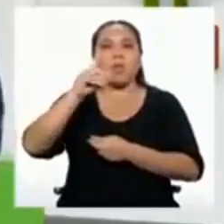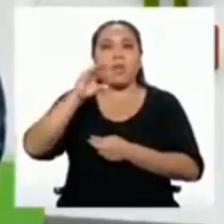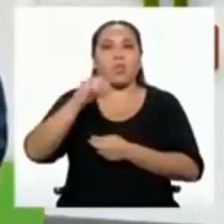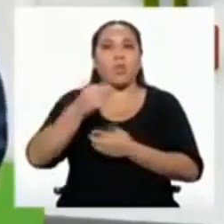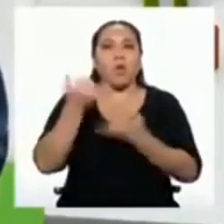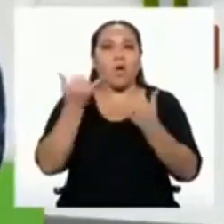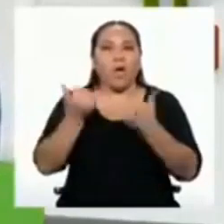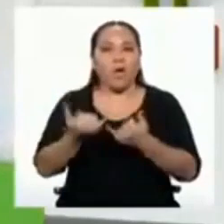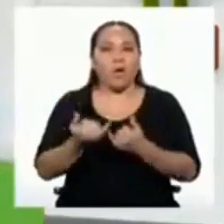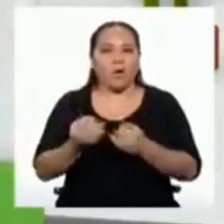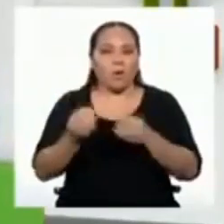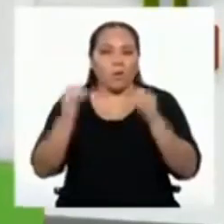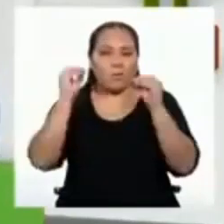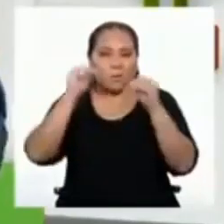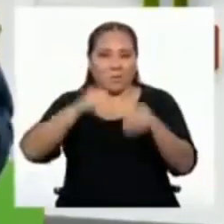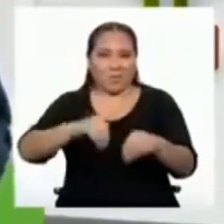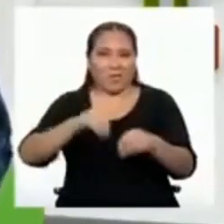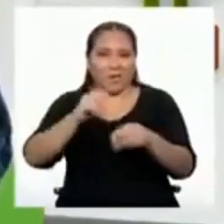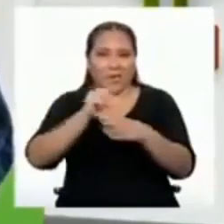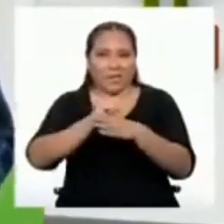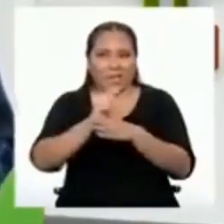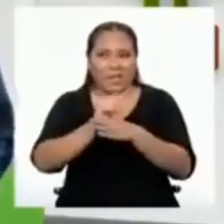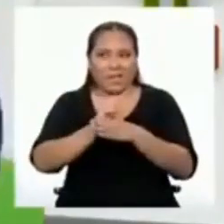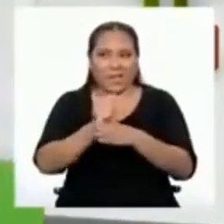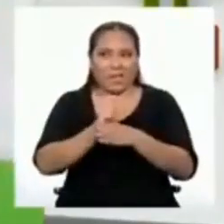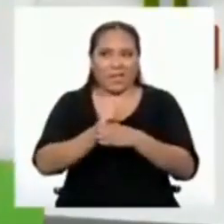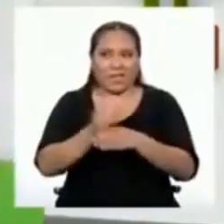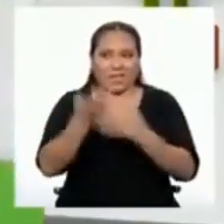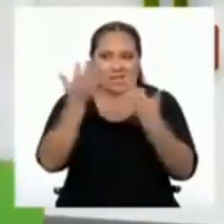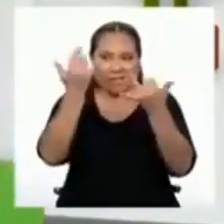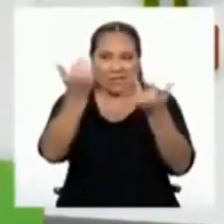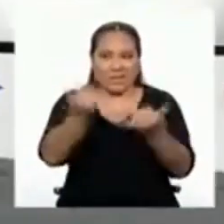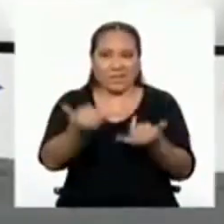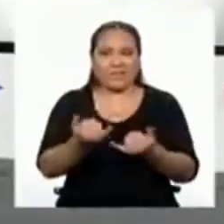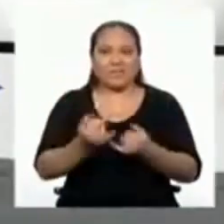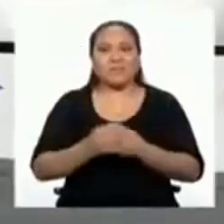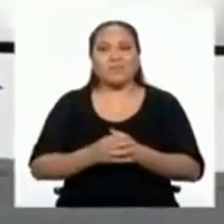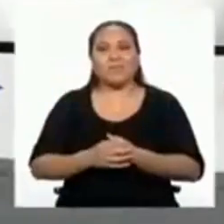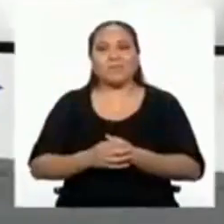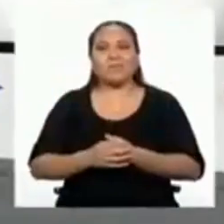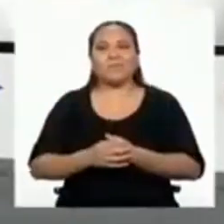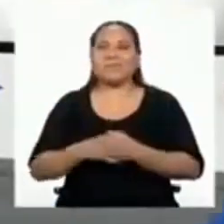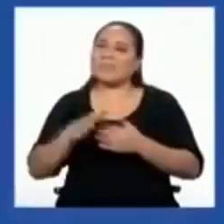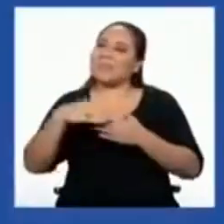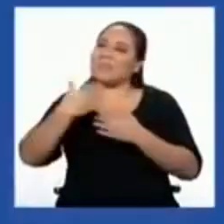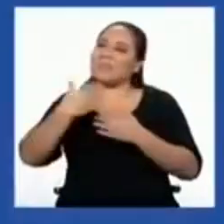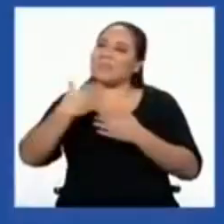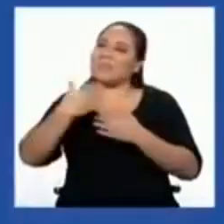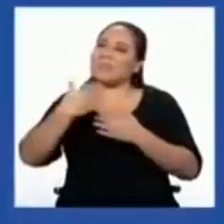toca poner manos a la obra para realizar el reto planteado. ¡Hasta la próxima!